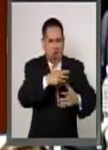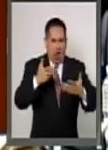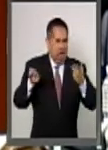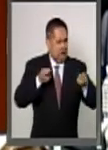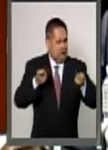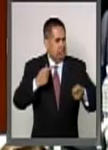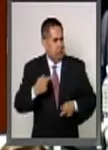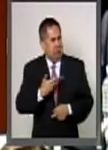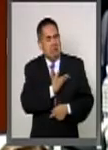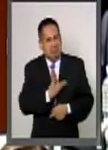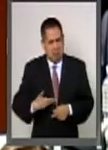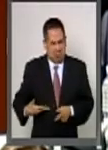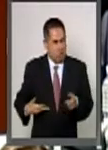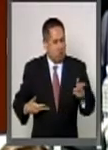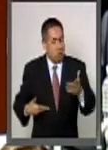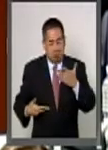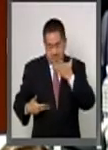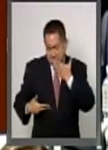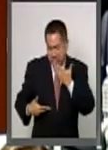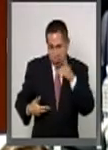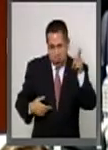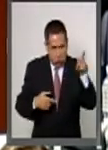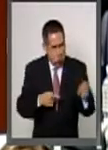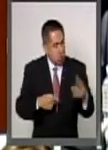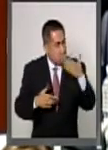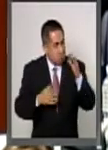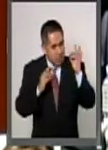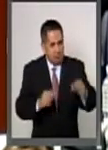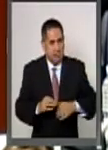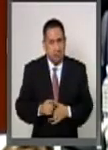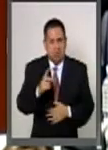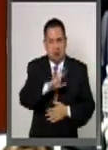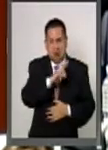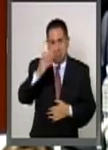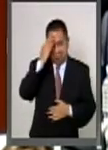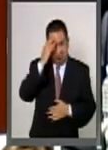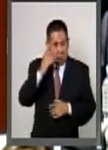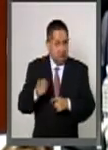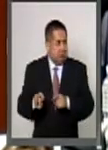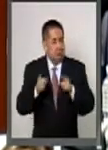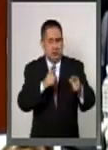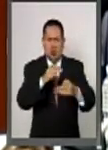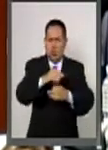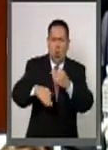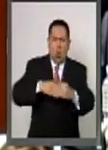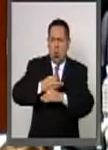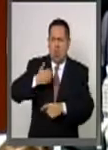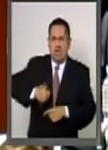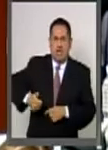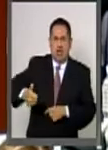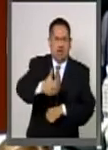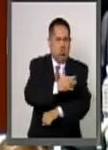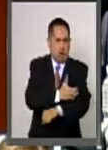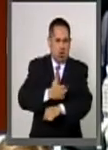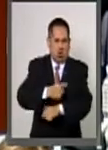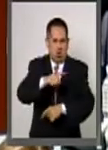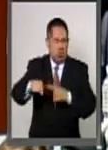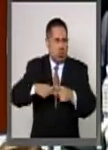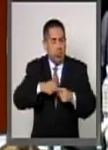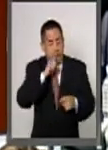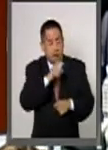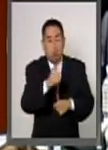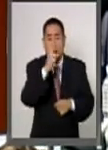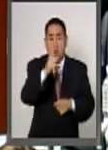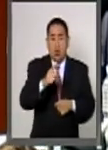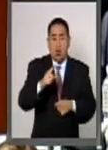como presidente habla mucho, muy bien de ti. El reconocimiento que te hicieron todos los compañeros, pero también